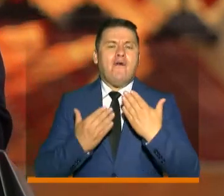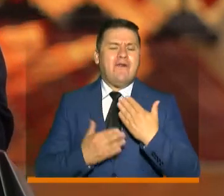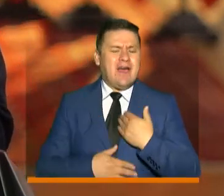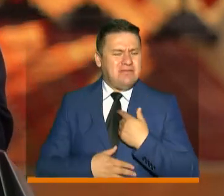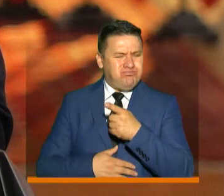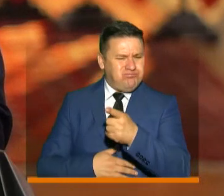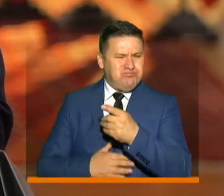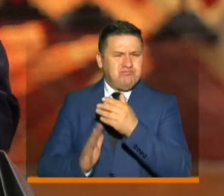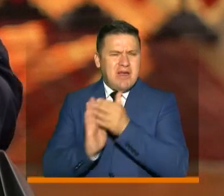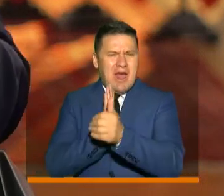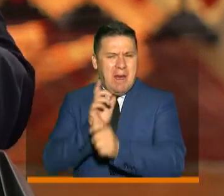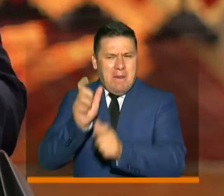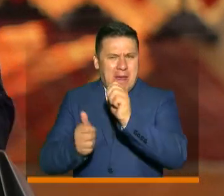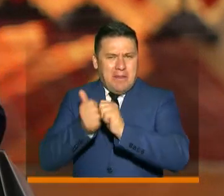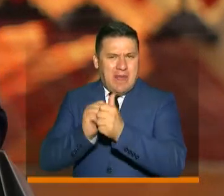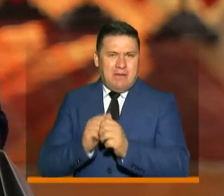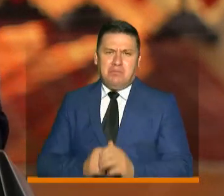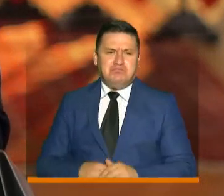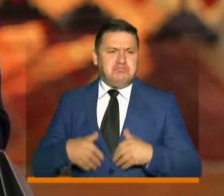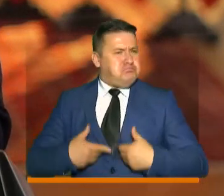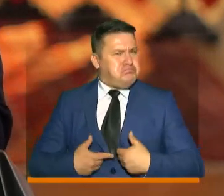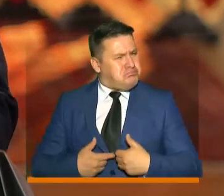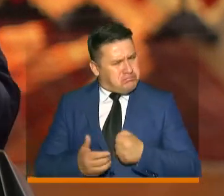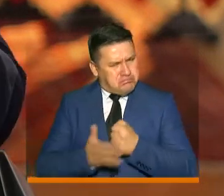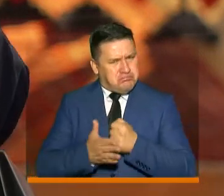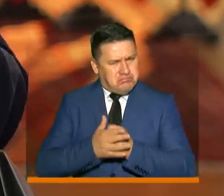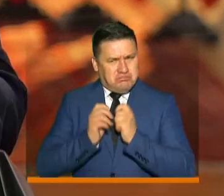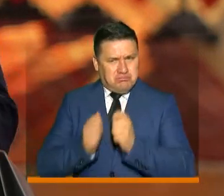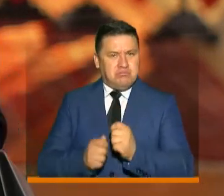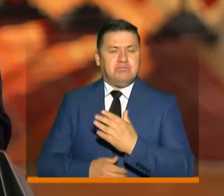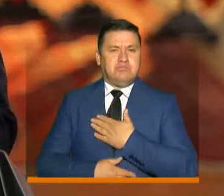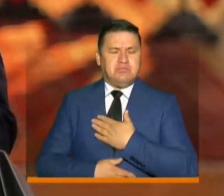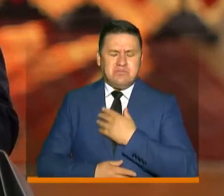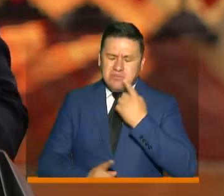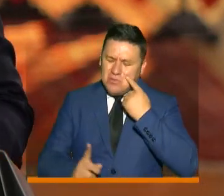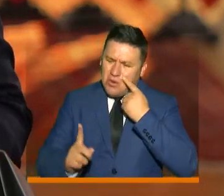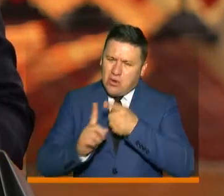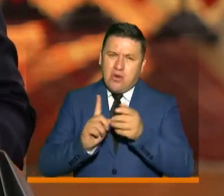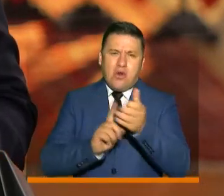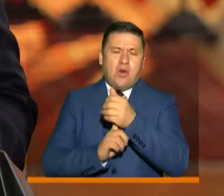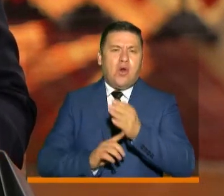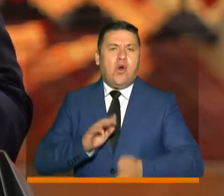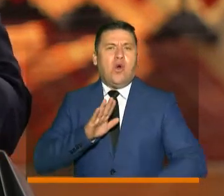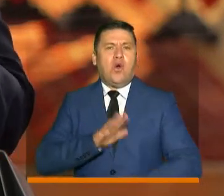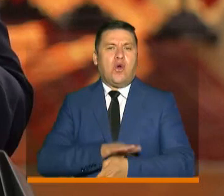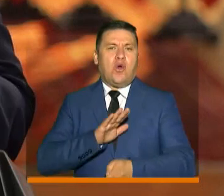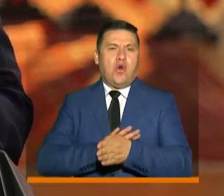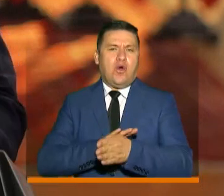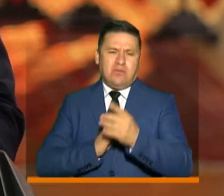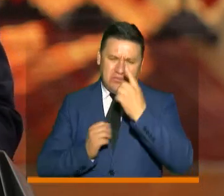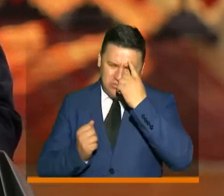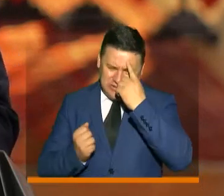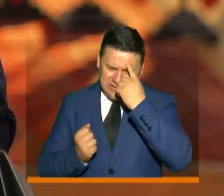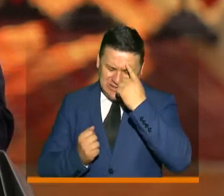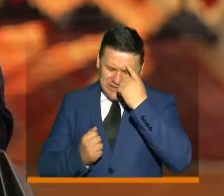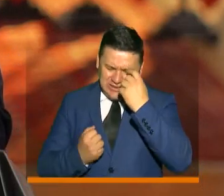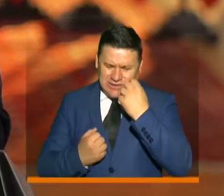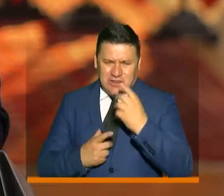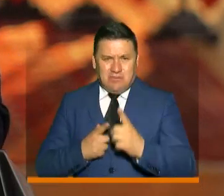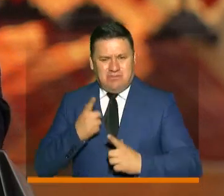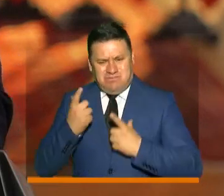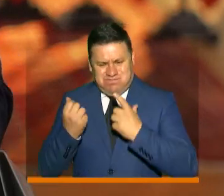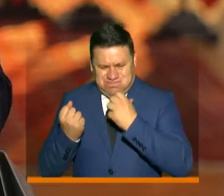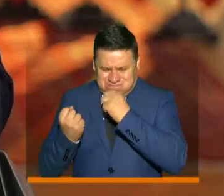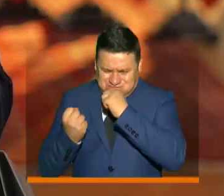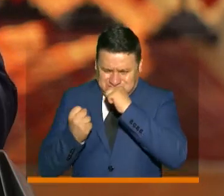colombianos es inagotable como lo es nuestra convicción para continuar con la revolución silenciosa que hemos iniciado